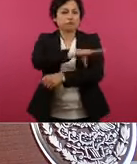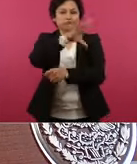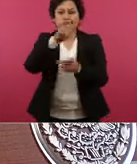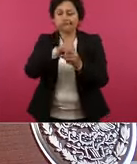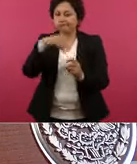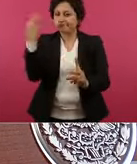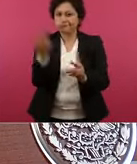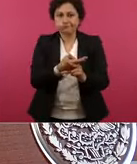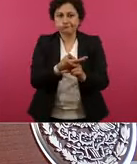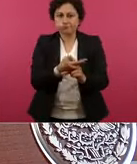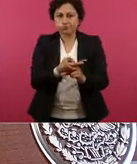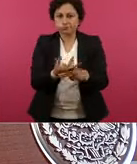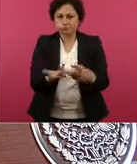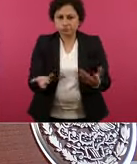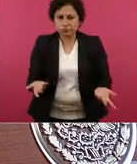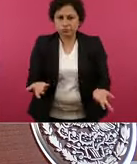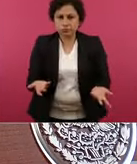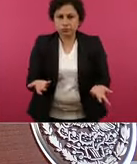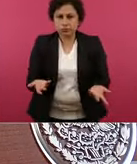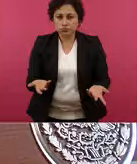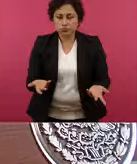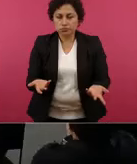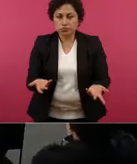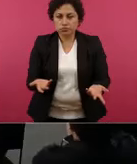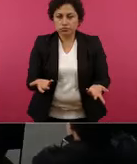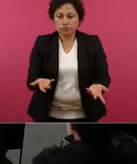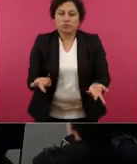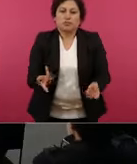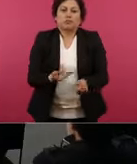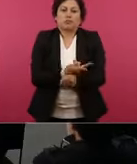Y pues se descubre.